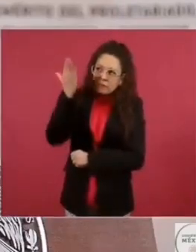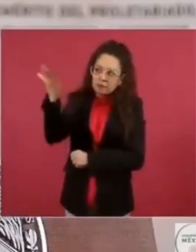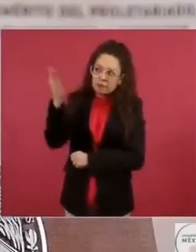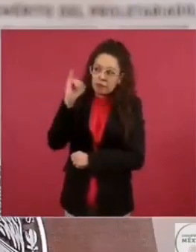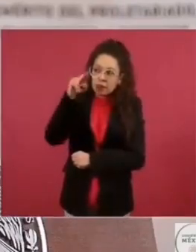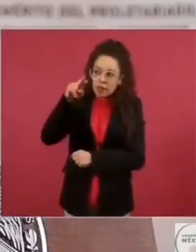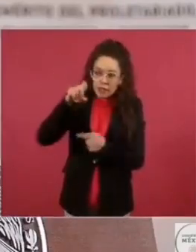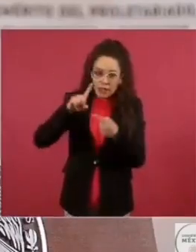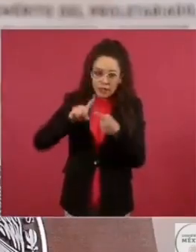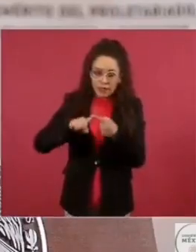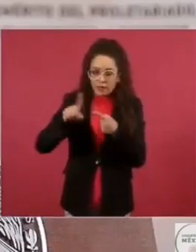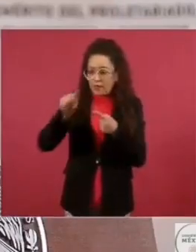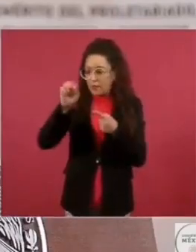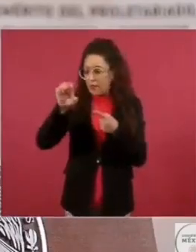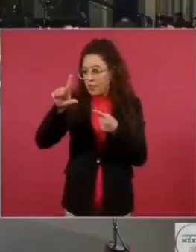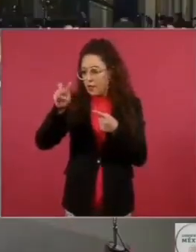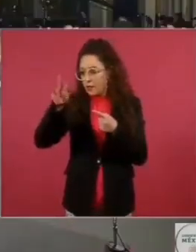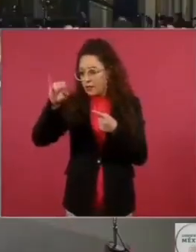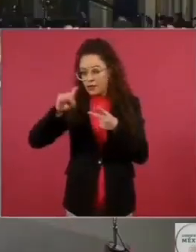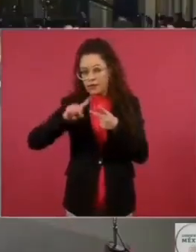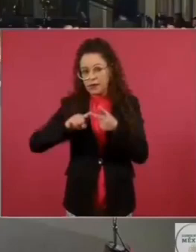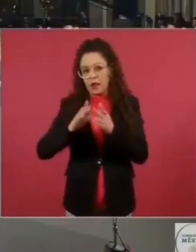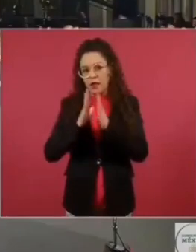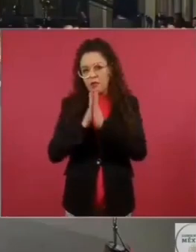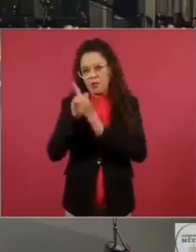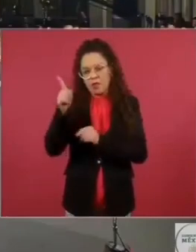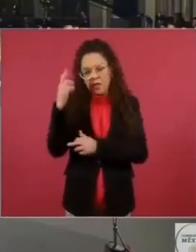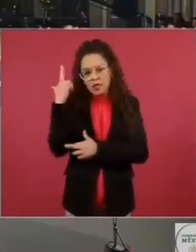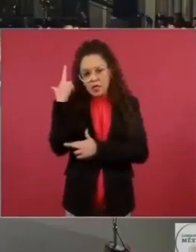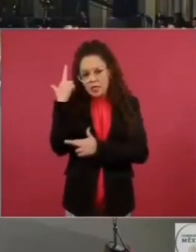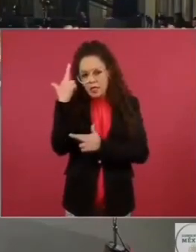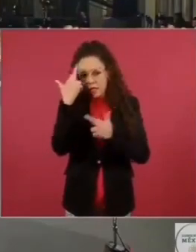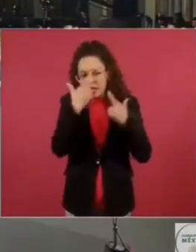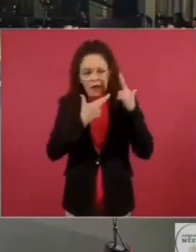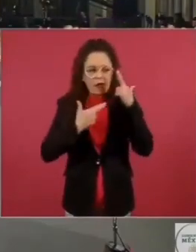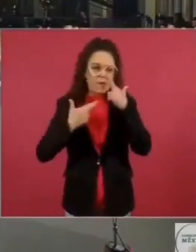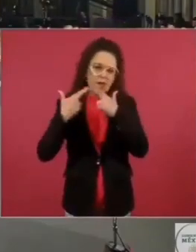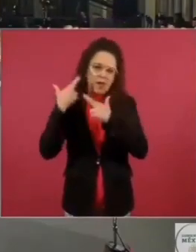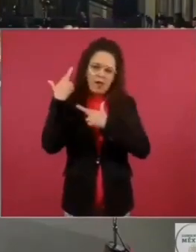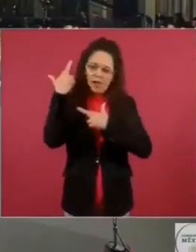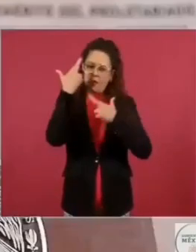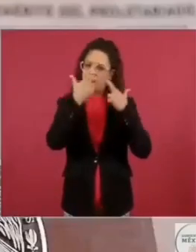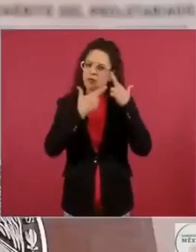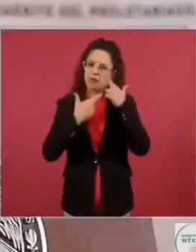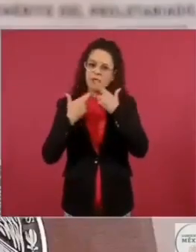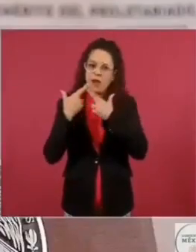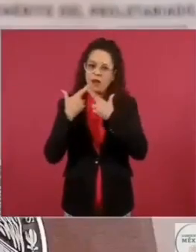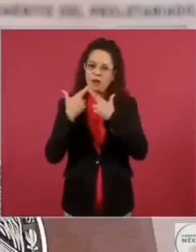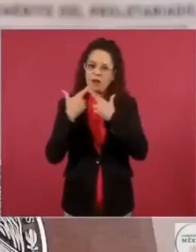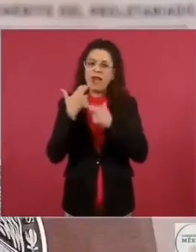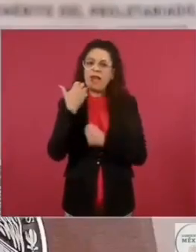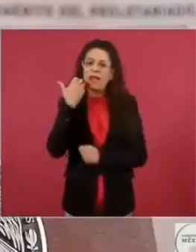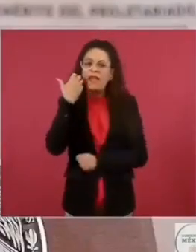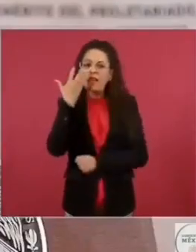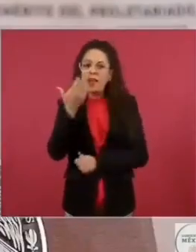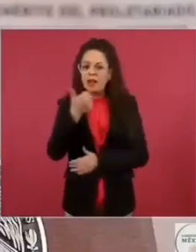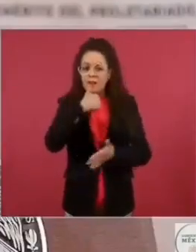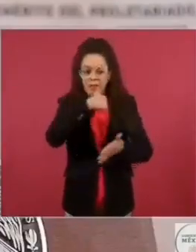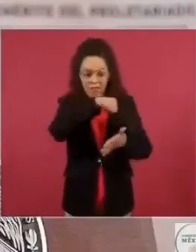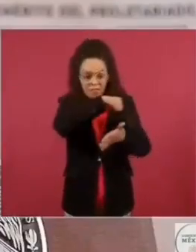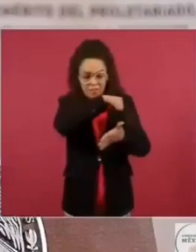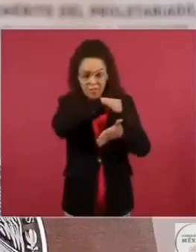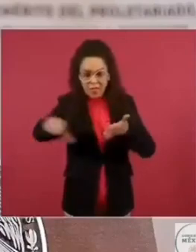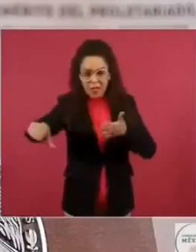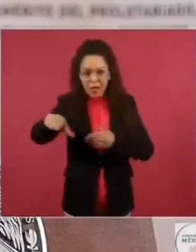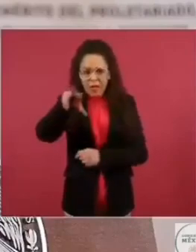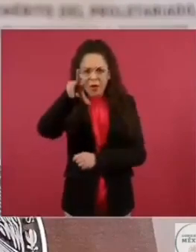Nacional Electoral que revise. Y esto no con el ánimo de censura. Es para que la gente se